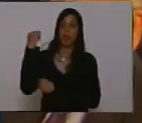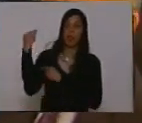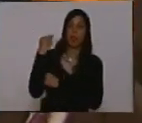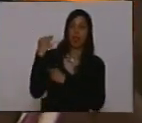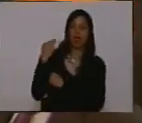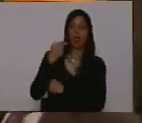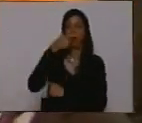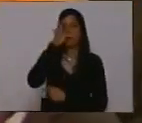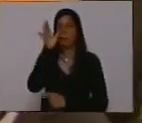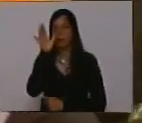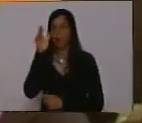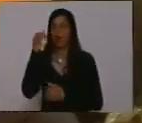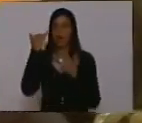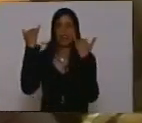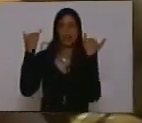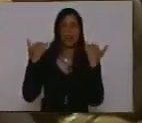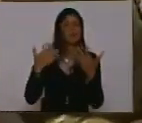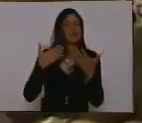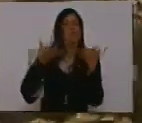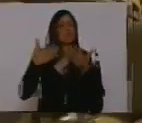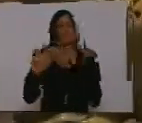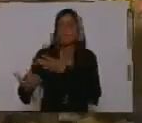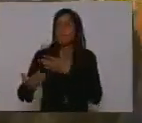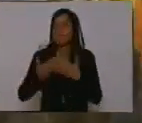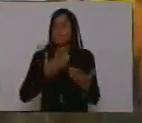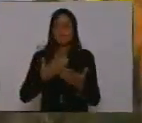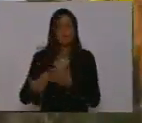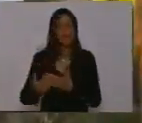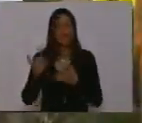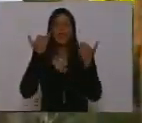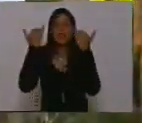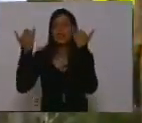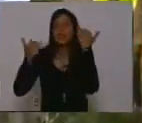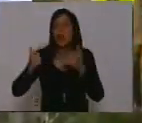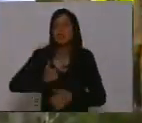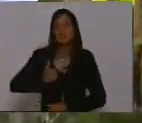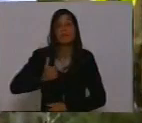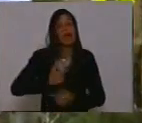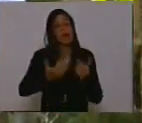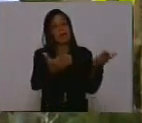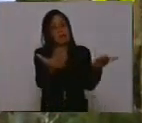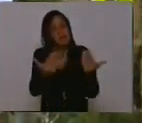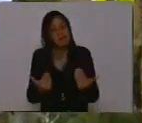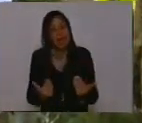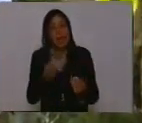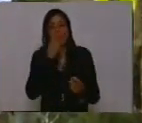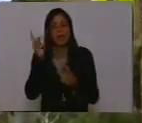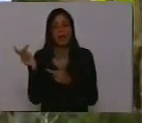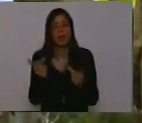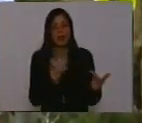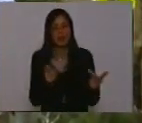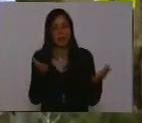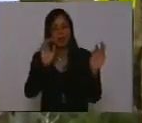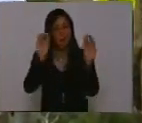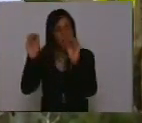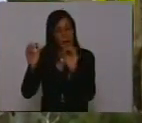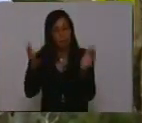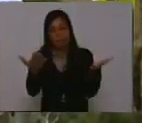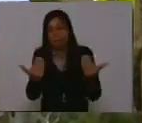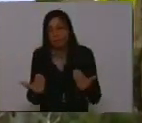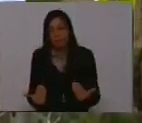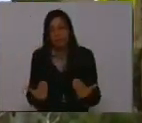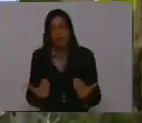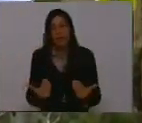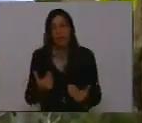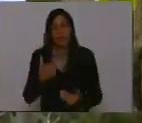lo que puedan plantear. Todas las ideas son bienvenidas, todos los sectores están convocados. No importa